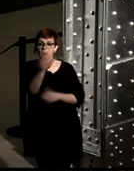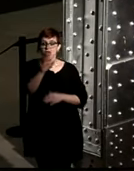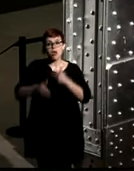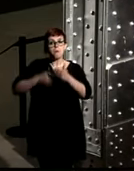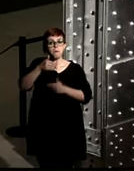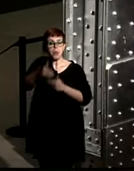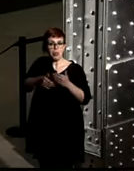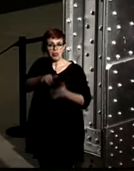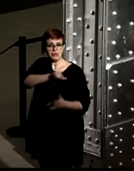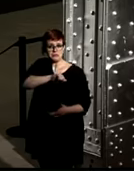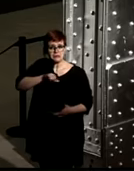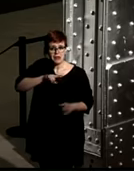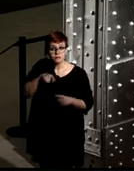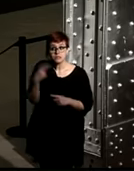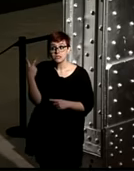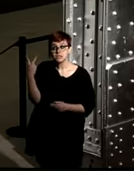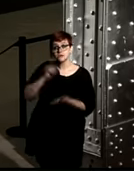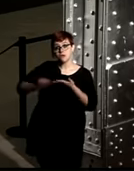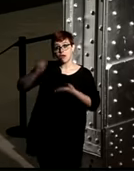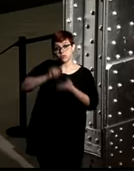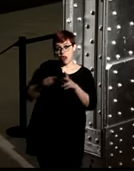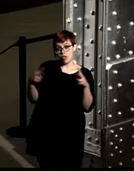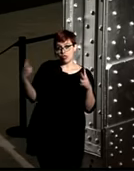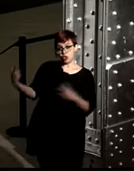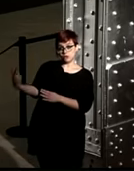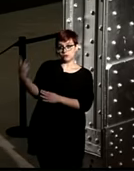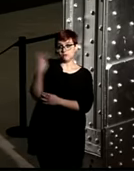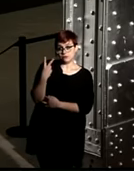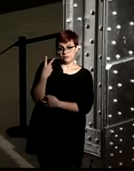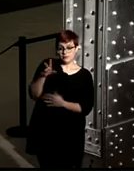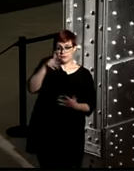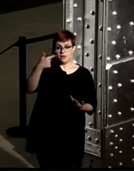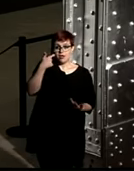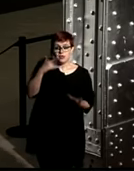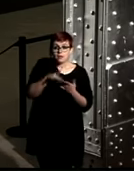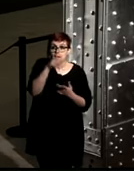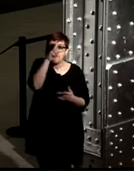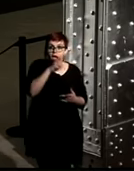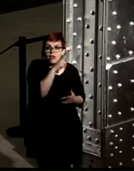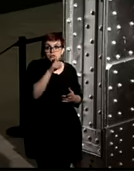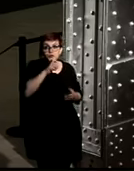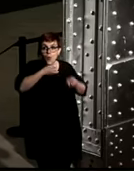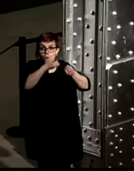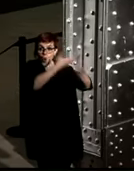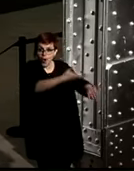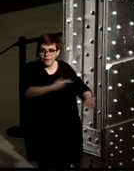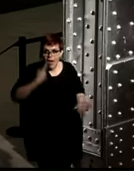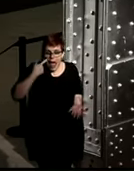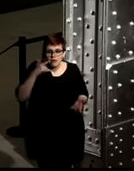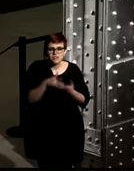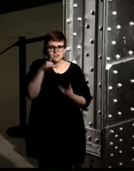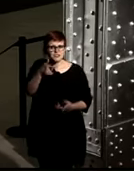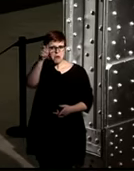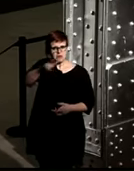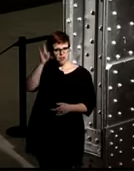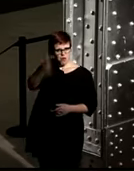ahora. Con 2 secretarios. Esto no va a funcionar. Pero si no me lo creo ni yo, ¿cómo se lo van a creer sus padres? Pero eso me pasa por juntarme siempre con capullos.